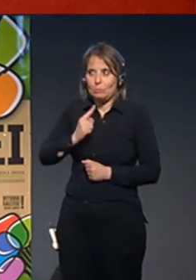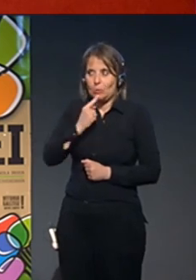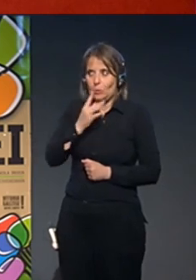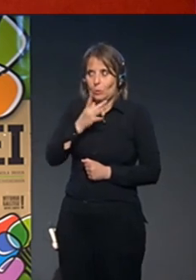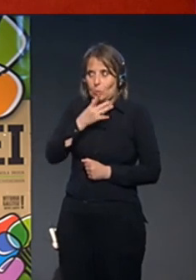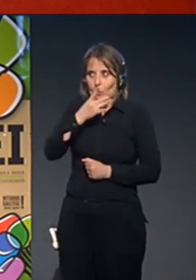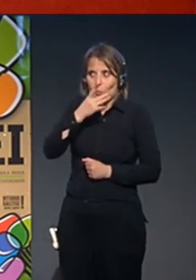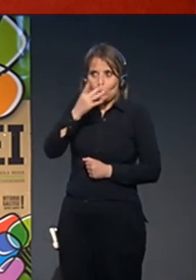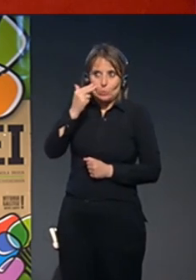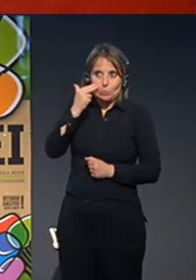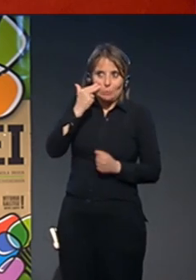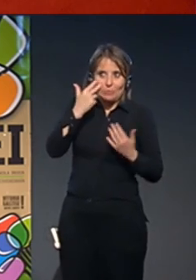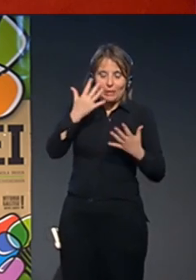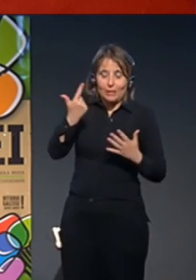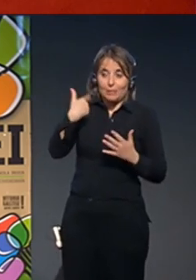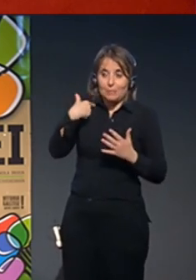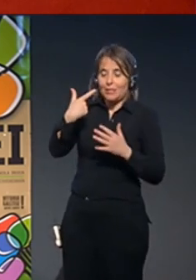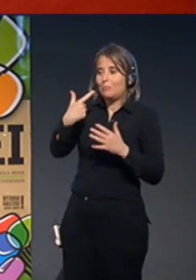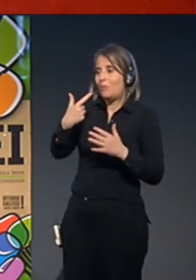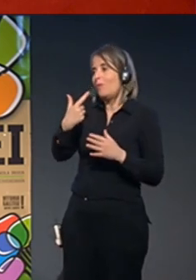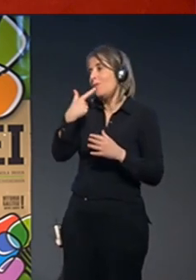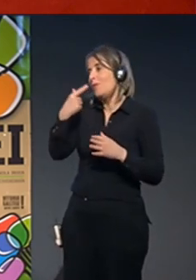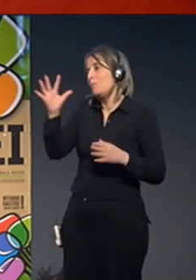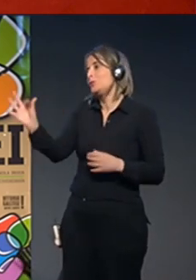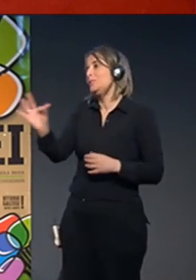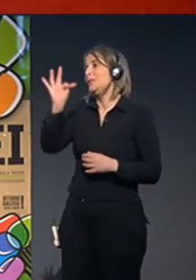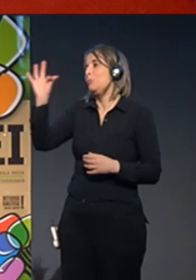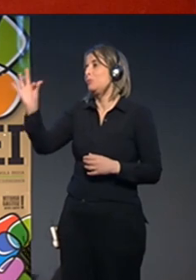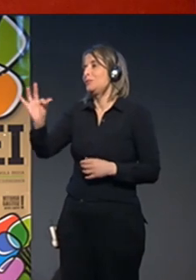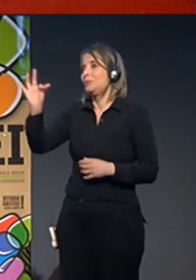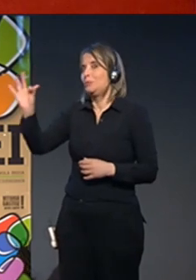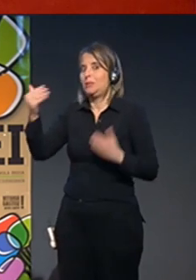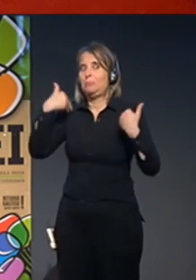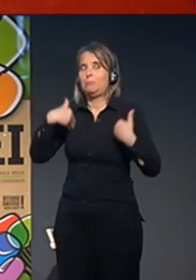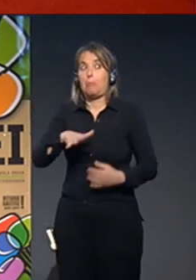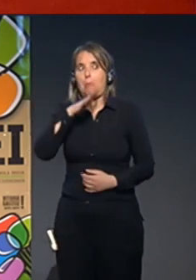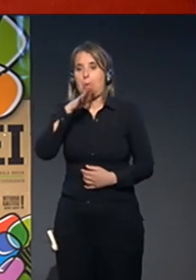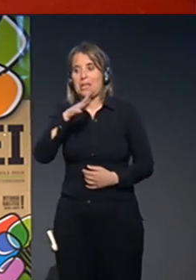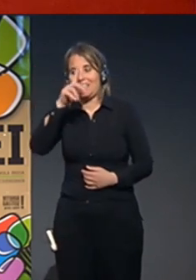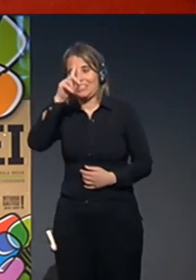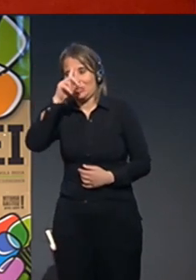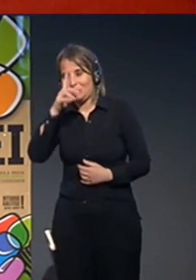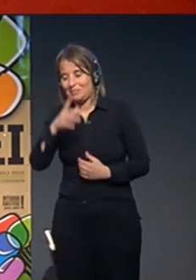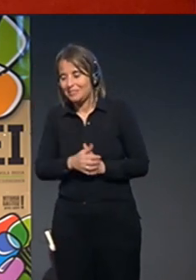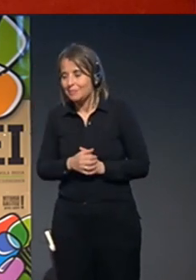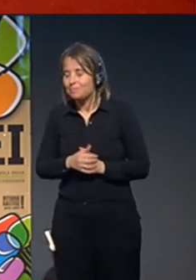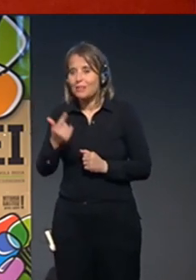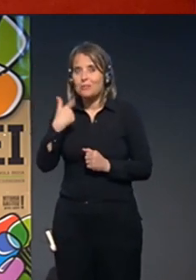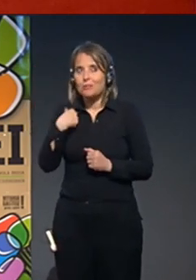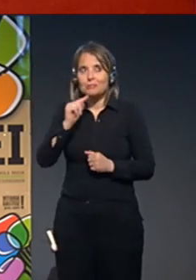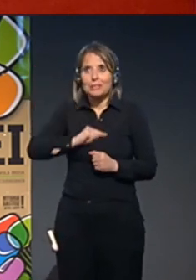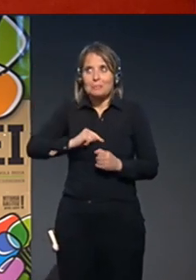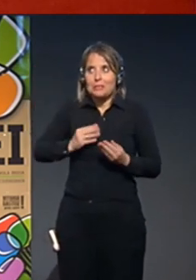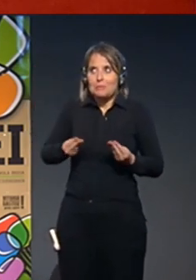abrumado me habéis hecho tantos alagos que digo Bueno y por qué eh abrumado también